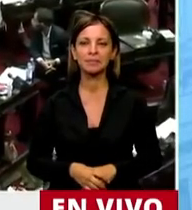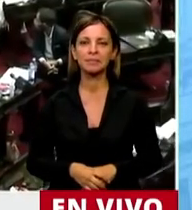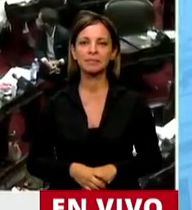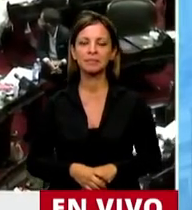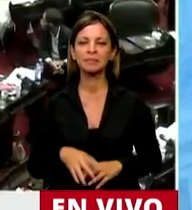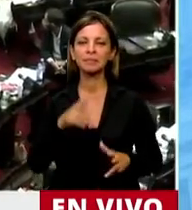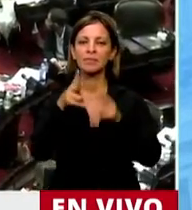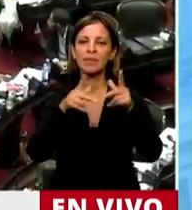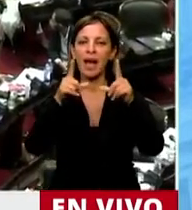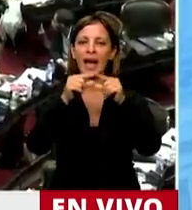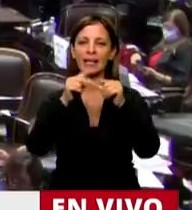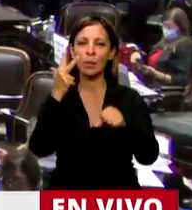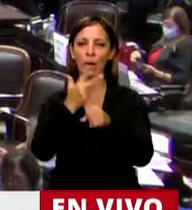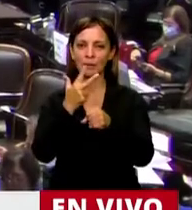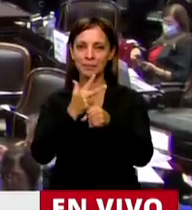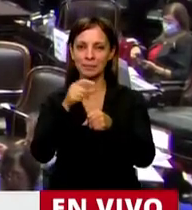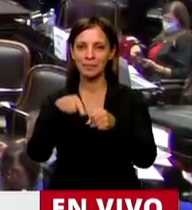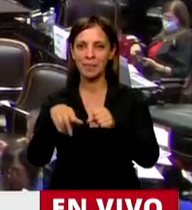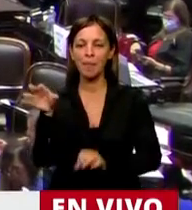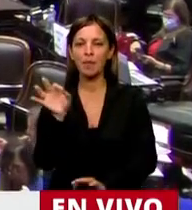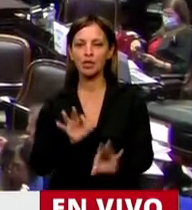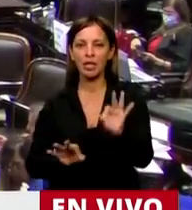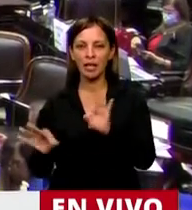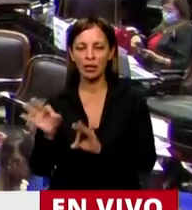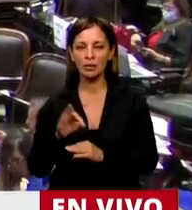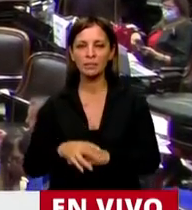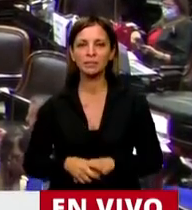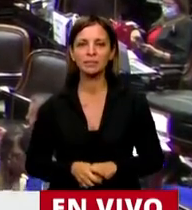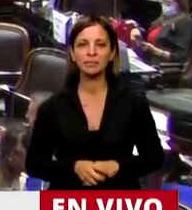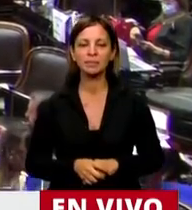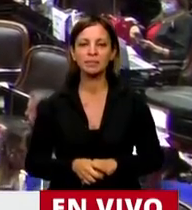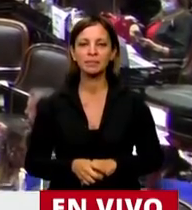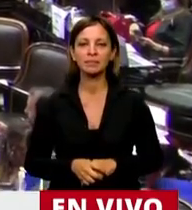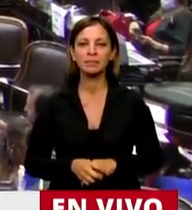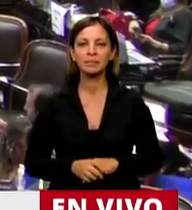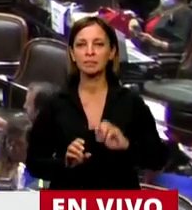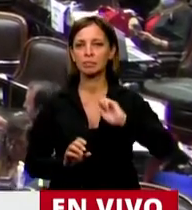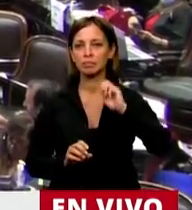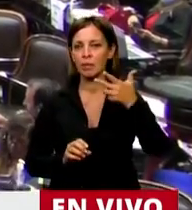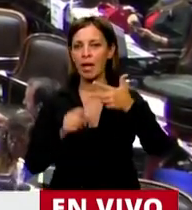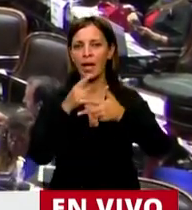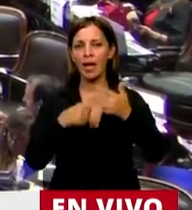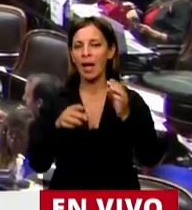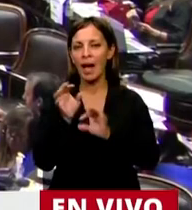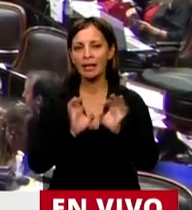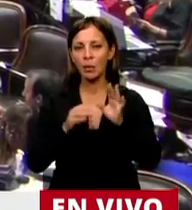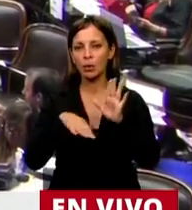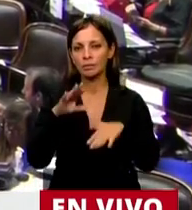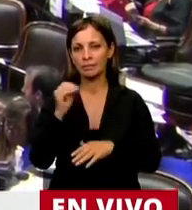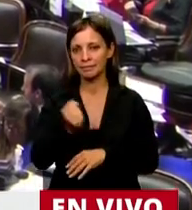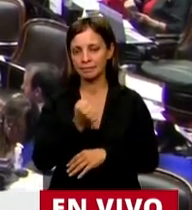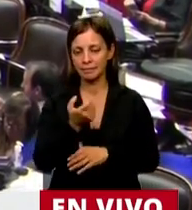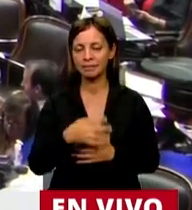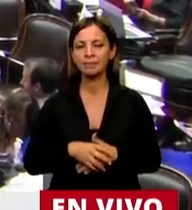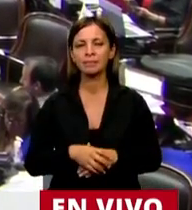entonces en el artículo tercero de este proyecto, que son los tres artículos de fondo que tiene, ¿no?